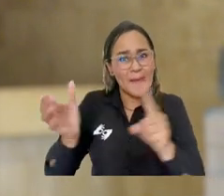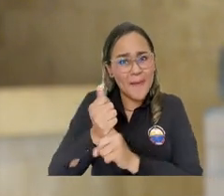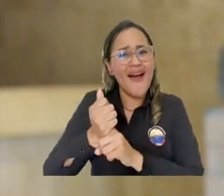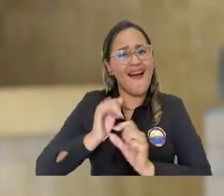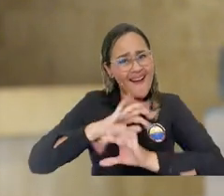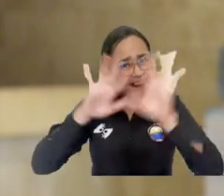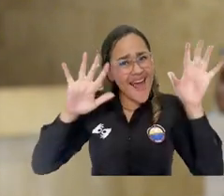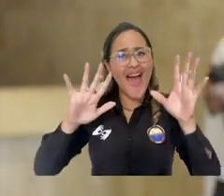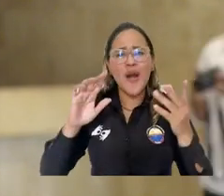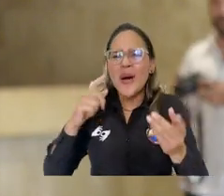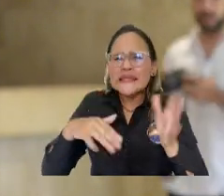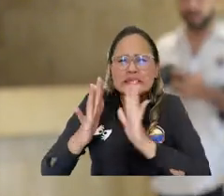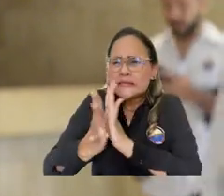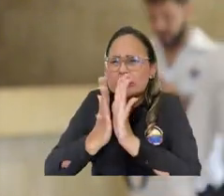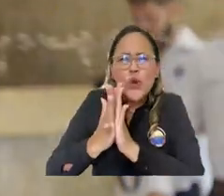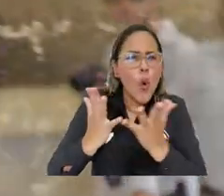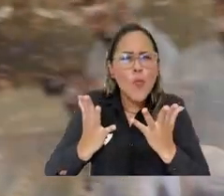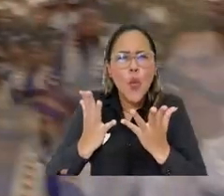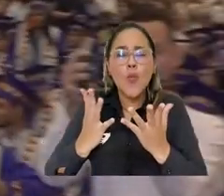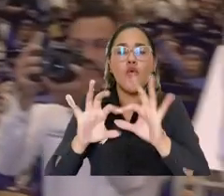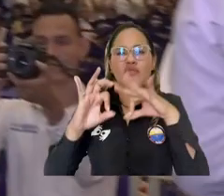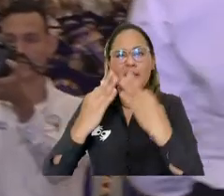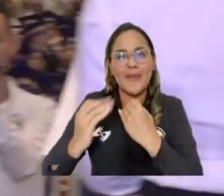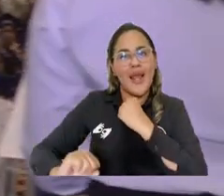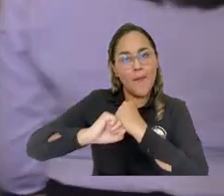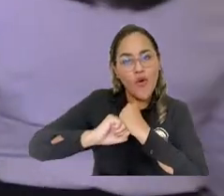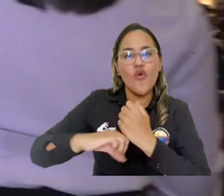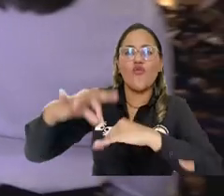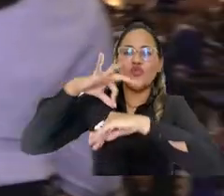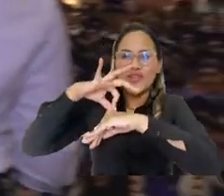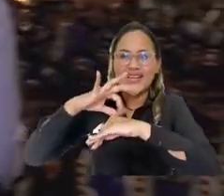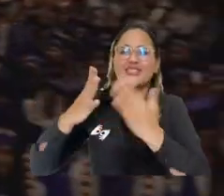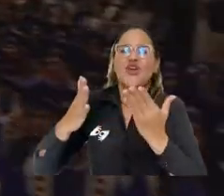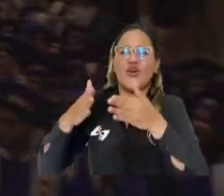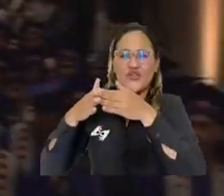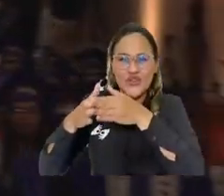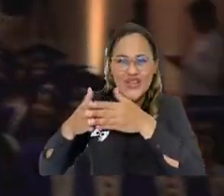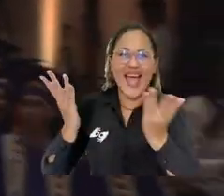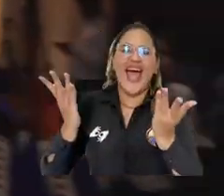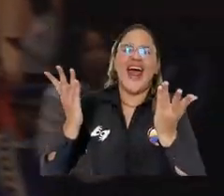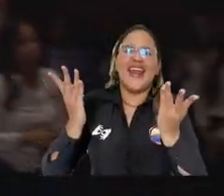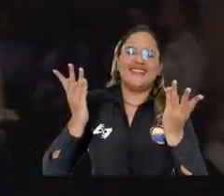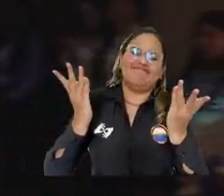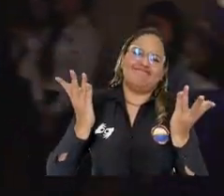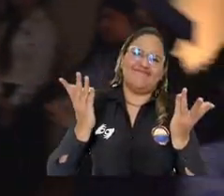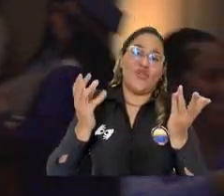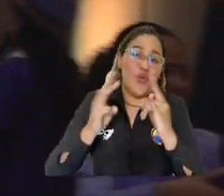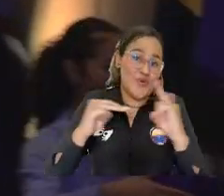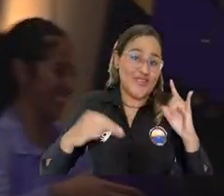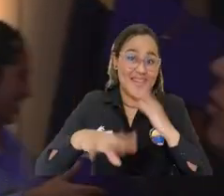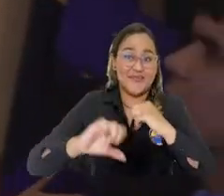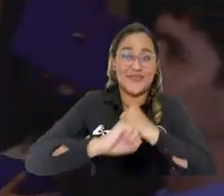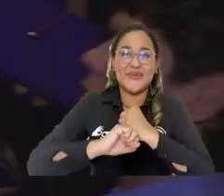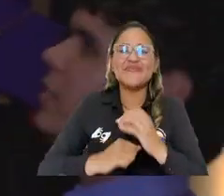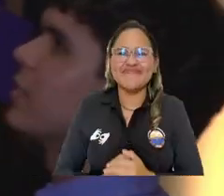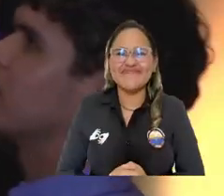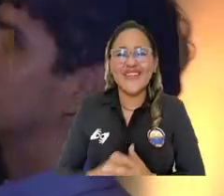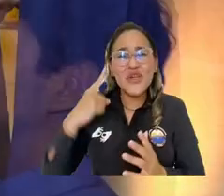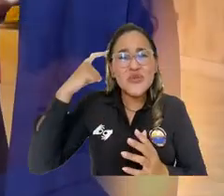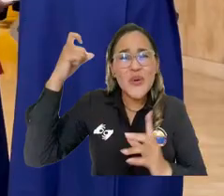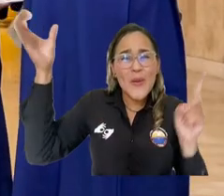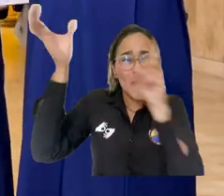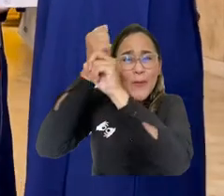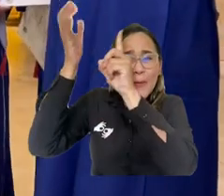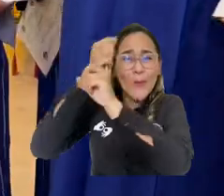y si buscamos pues podemos lograr las cosas que nos proponemos con el apoyo de mi familia de la fundación sociedad portuaria y de la universidad Claro está